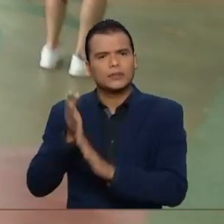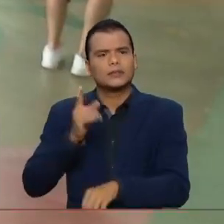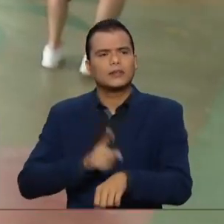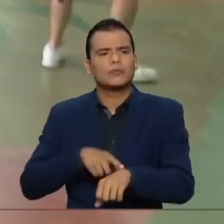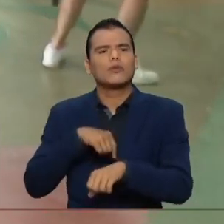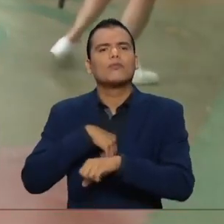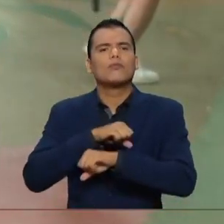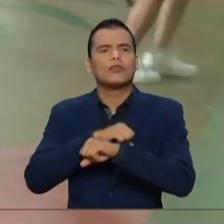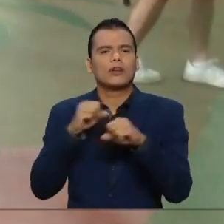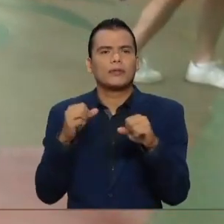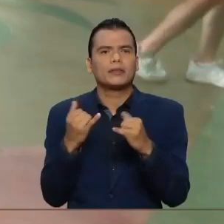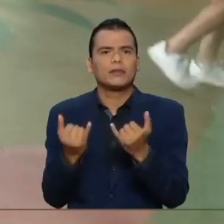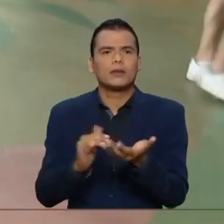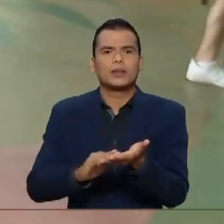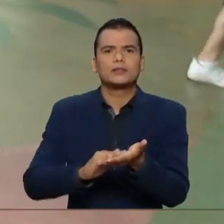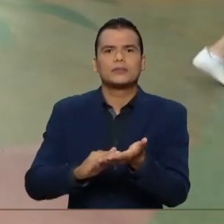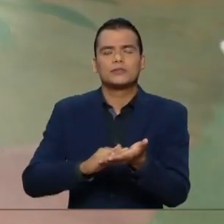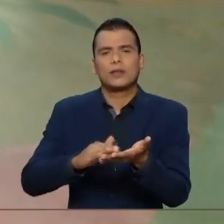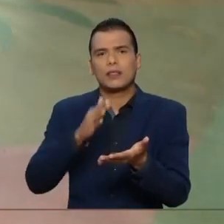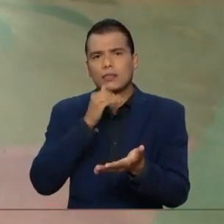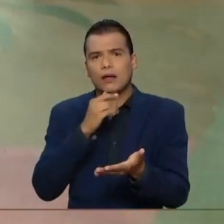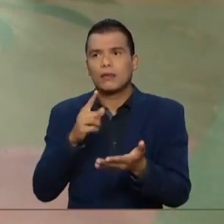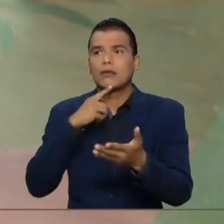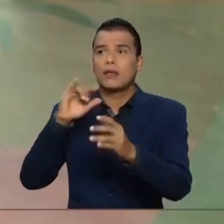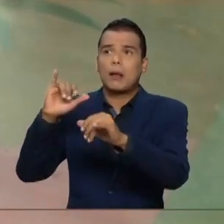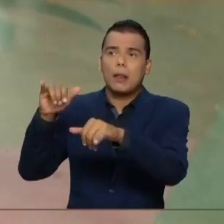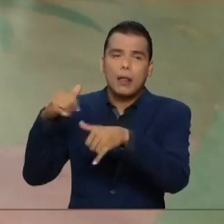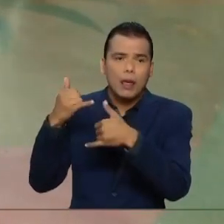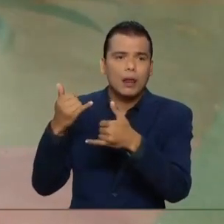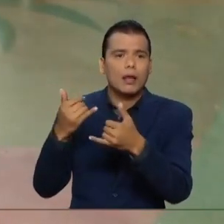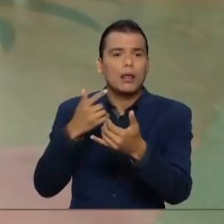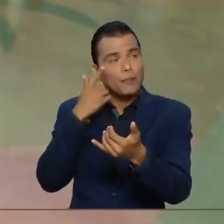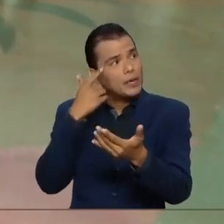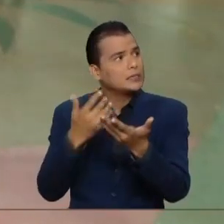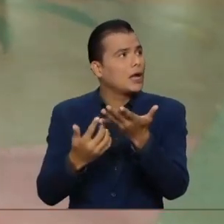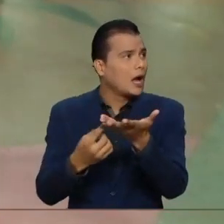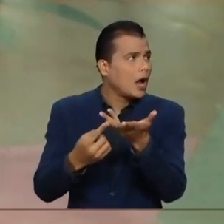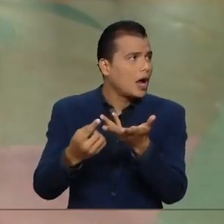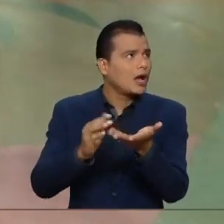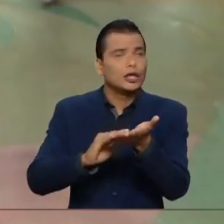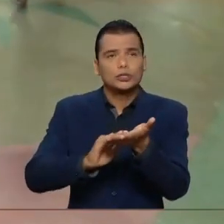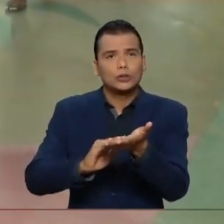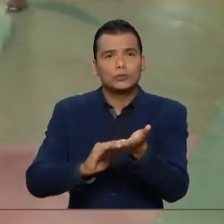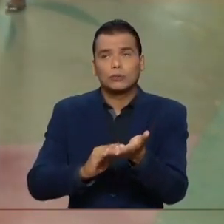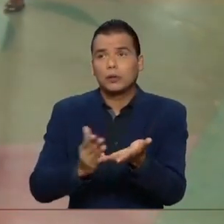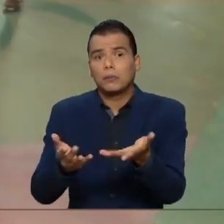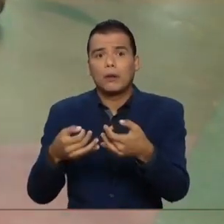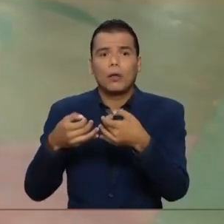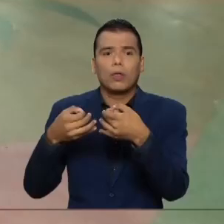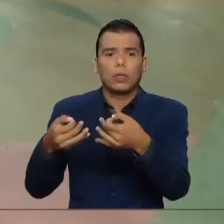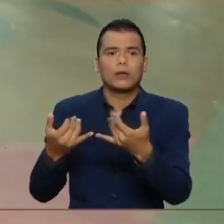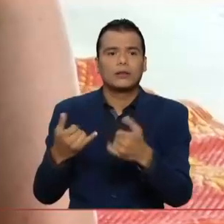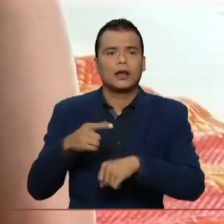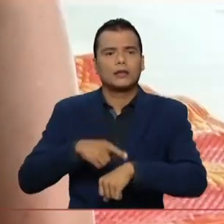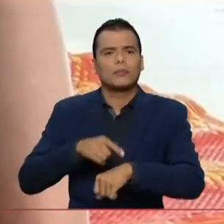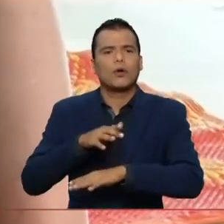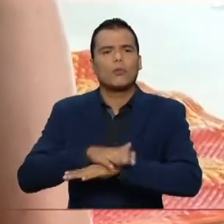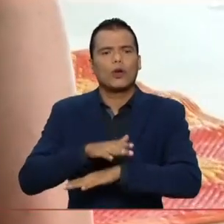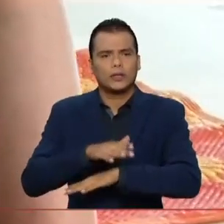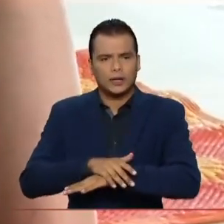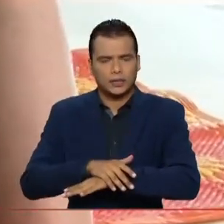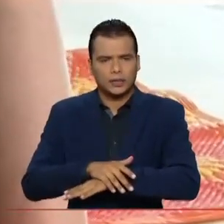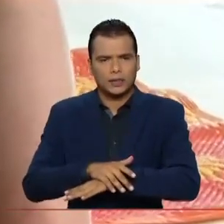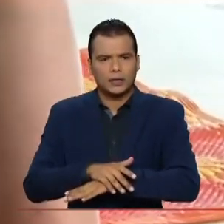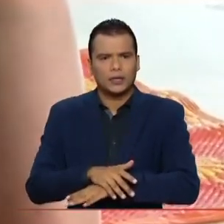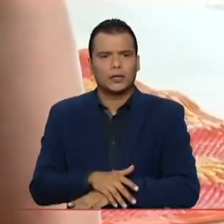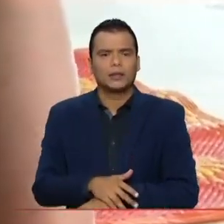viendo que no lo solucionan, o sea, una cantidad de mentiras que les íbamos a solucionar y nada. Por la tarde pacíficamente nos pusimos